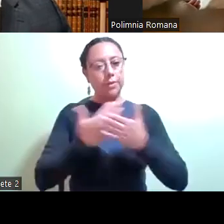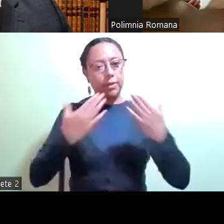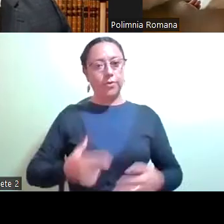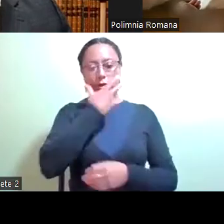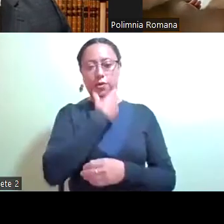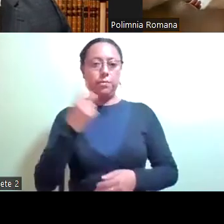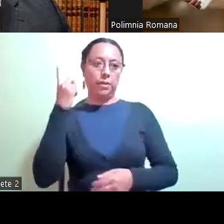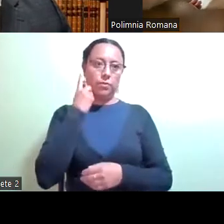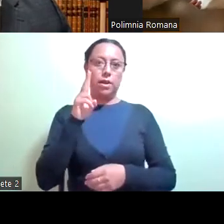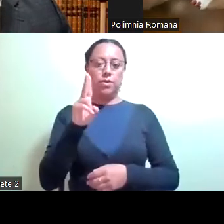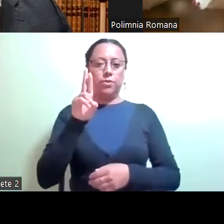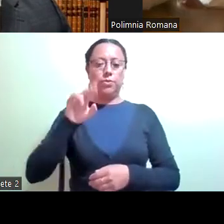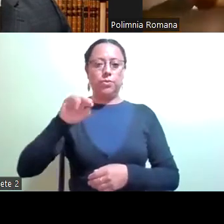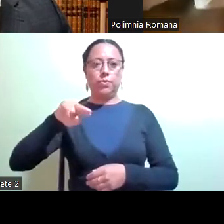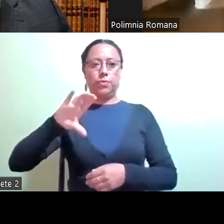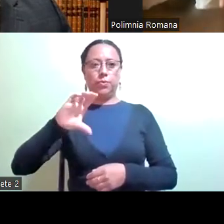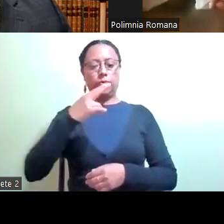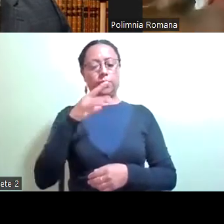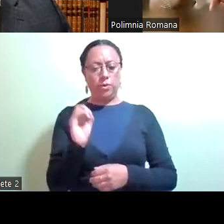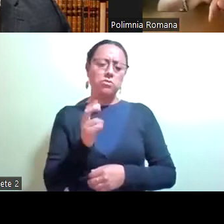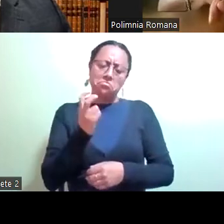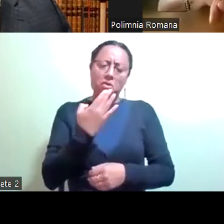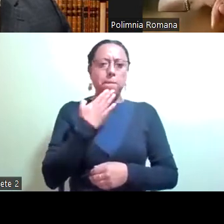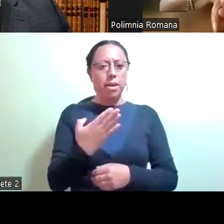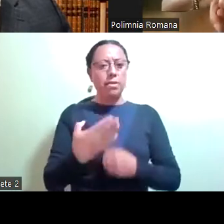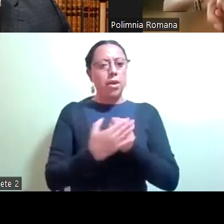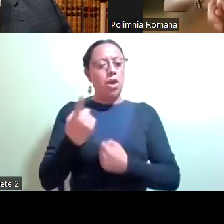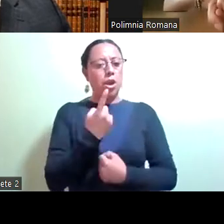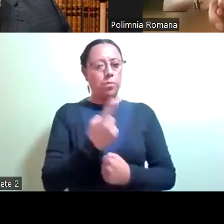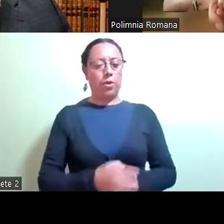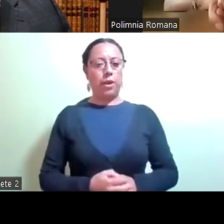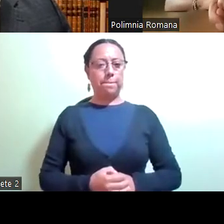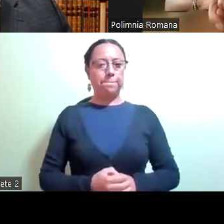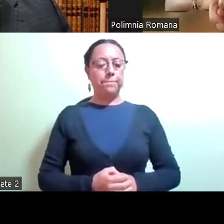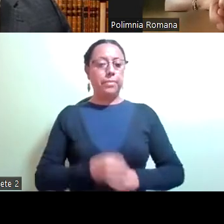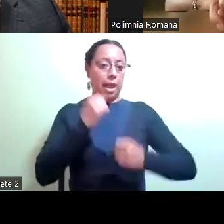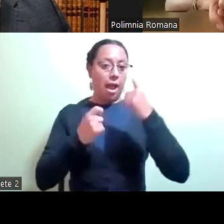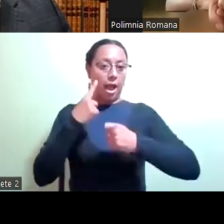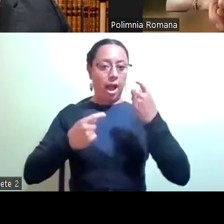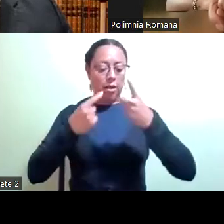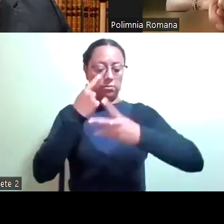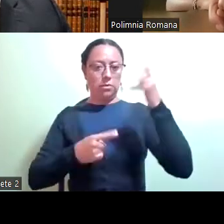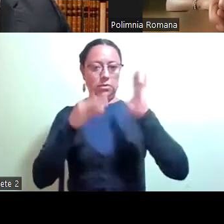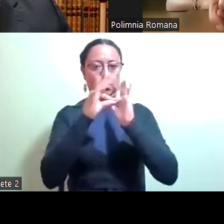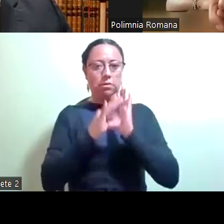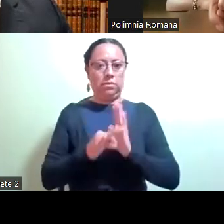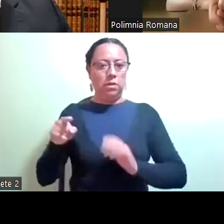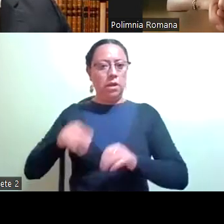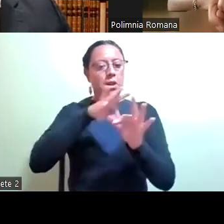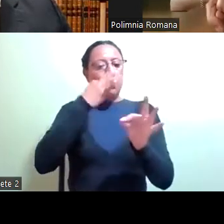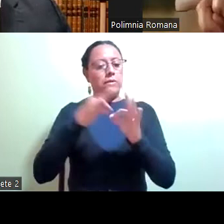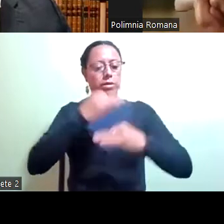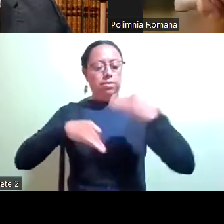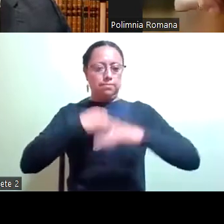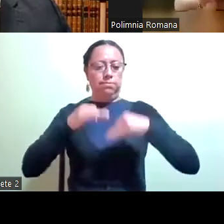punto de vista, es adecuado porque en algunos aspectos él está cumpliendo con los considerandos de la sentencia de la Corte y